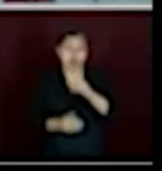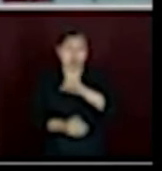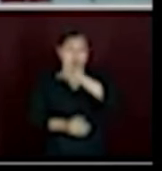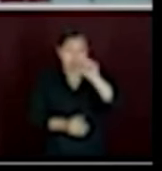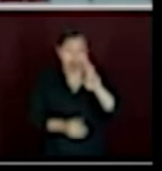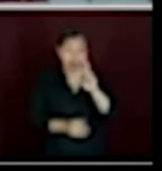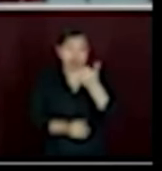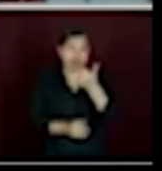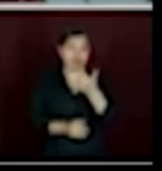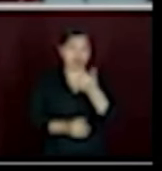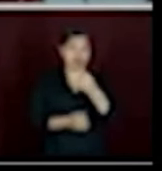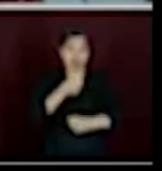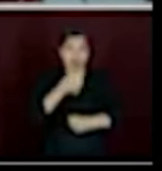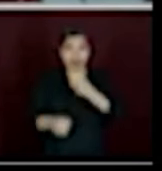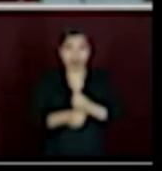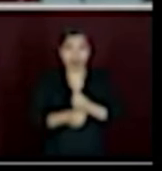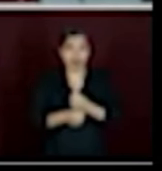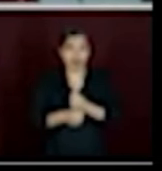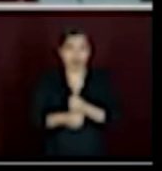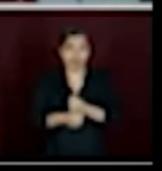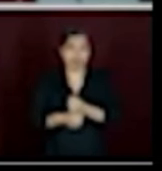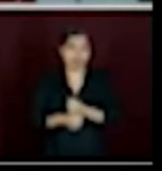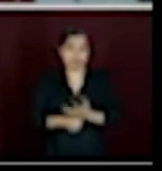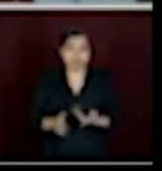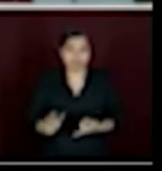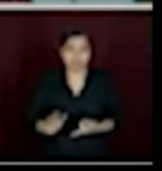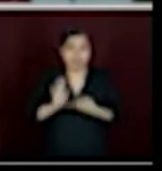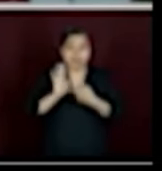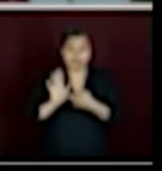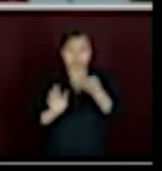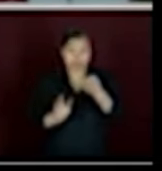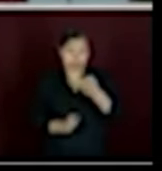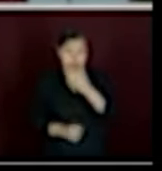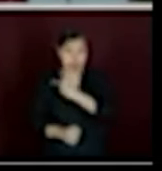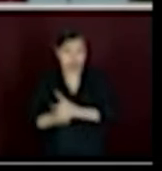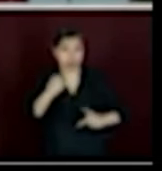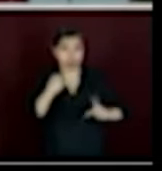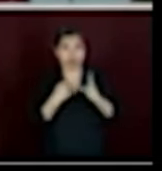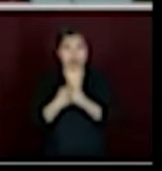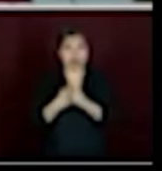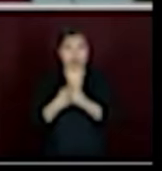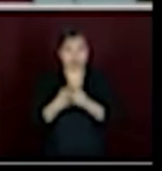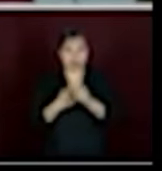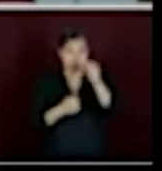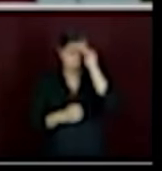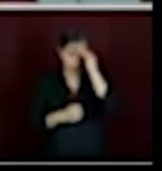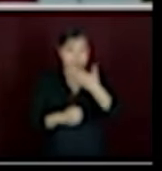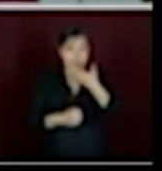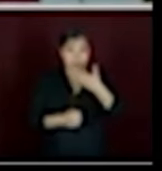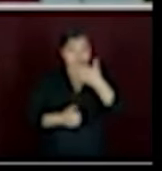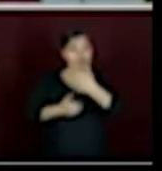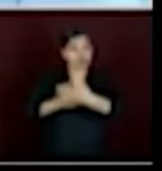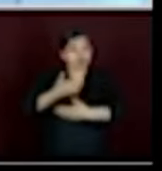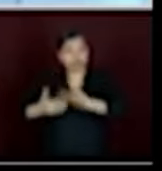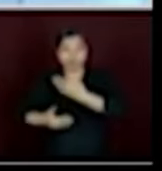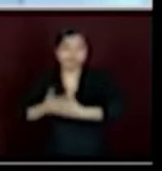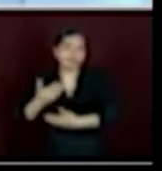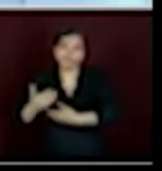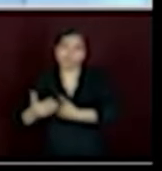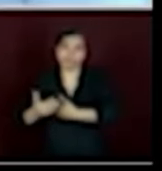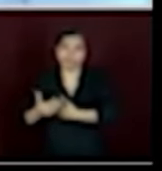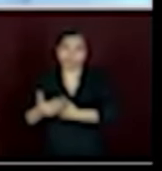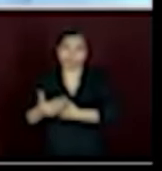en razón de su propia circunstancia, de su estilo. No lo dijo textualmente así, pero así se dio a entender, es